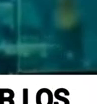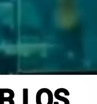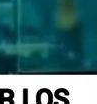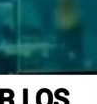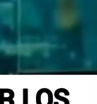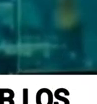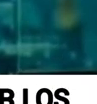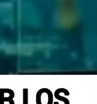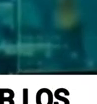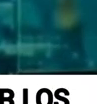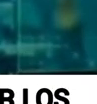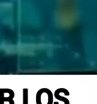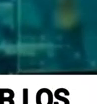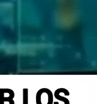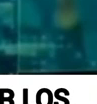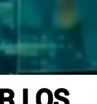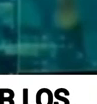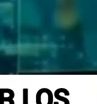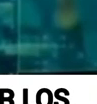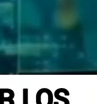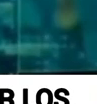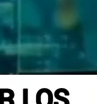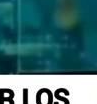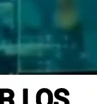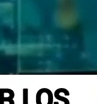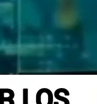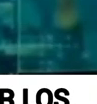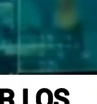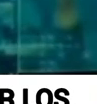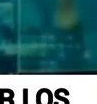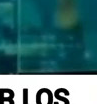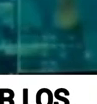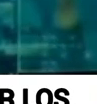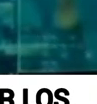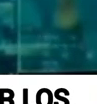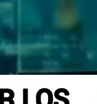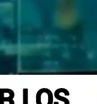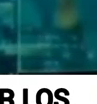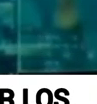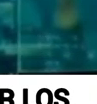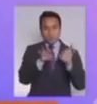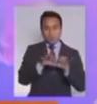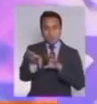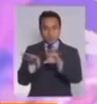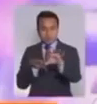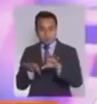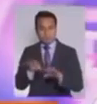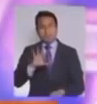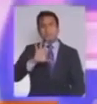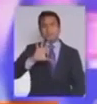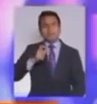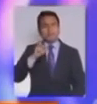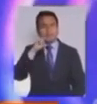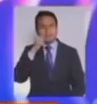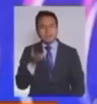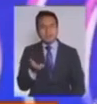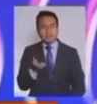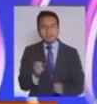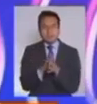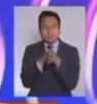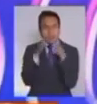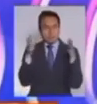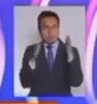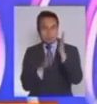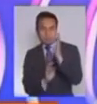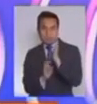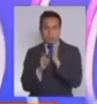una iniciativa pionera que busca resguardar los llamados neuroderechos. 5G es un